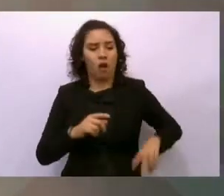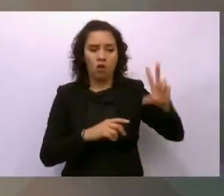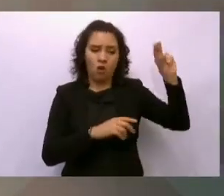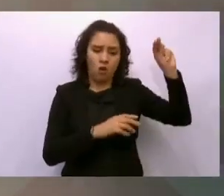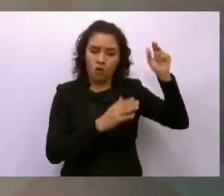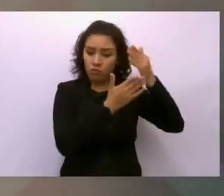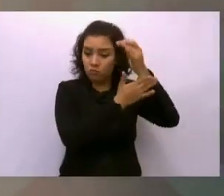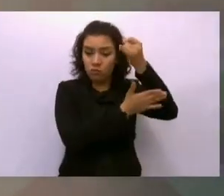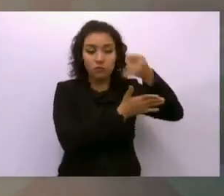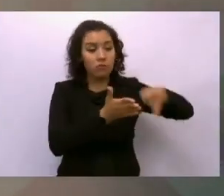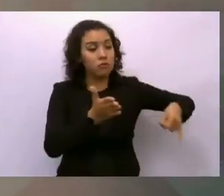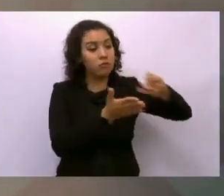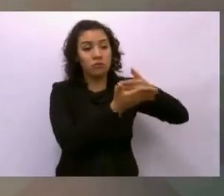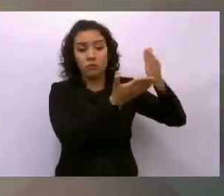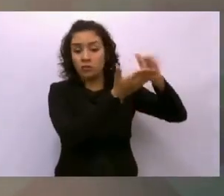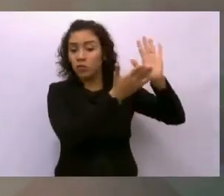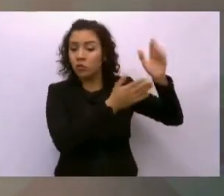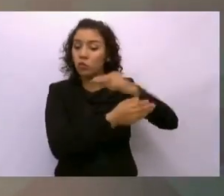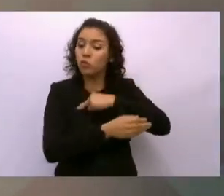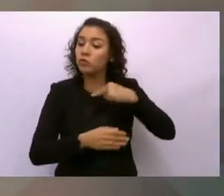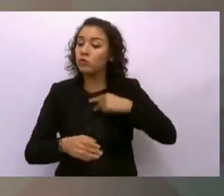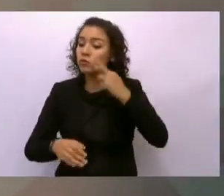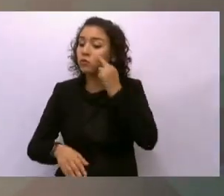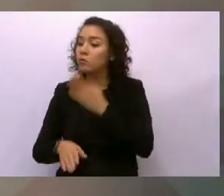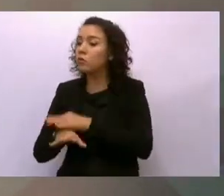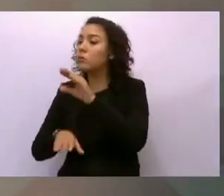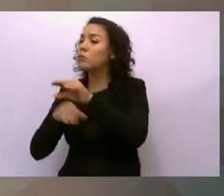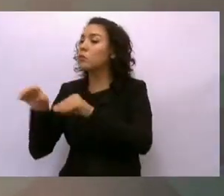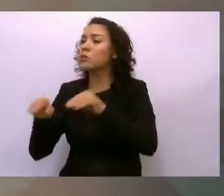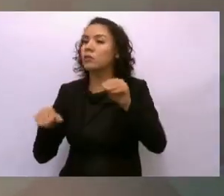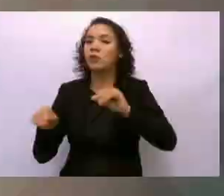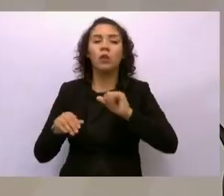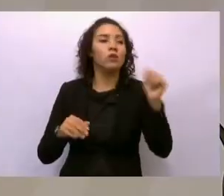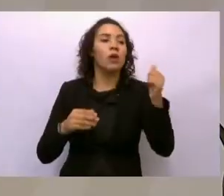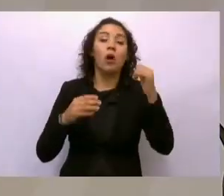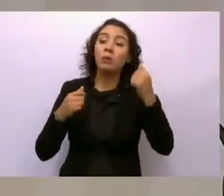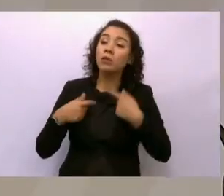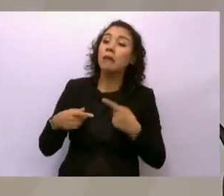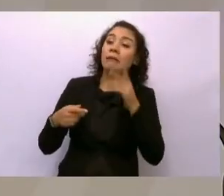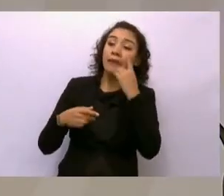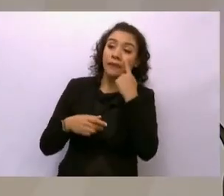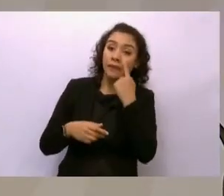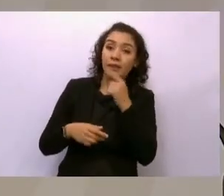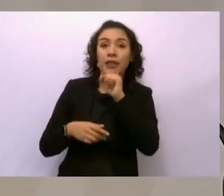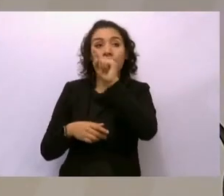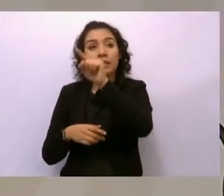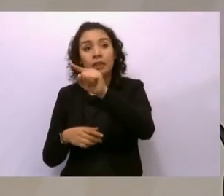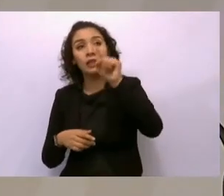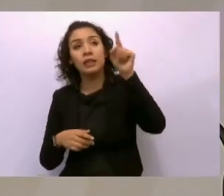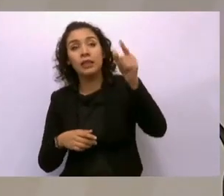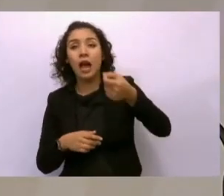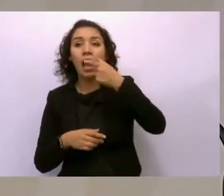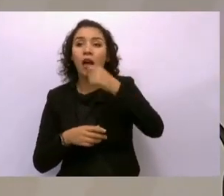que se pudieran comprar los medicamentos en el extranjero.